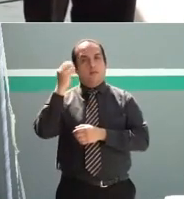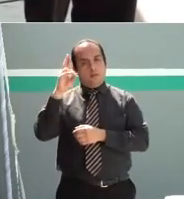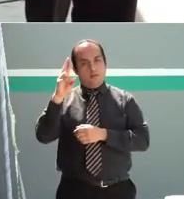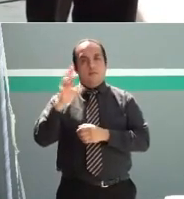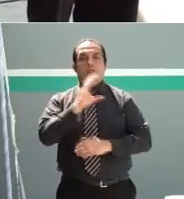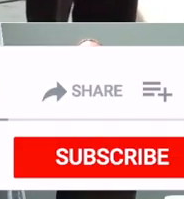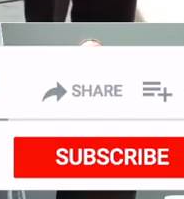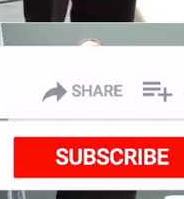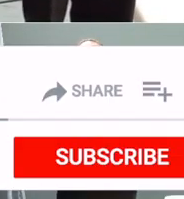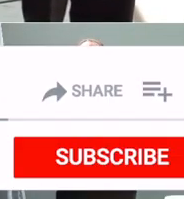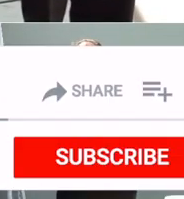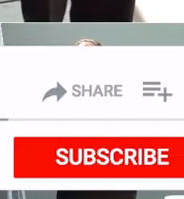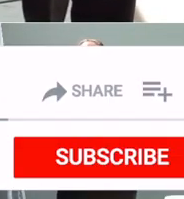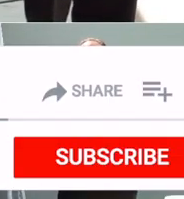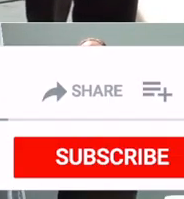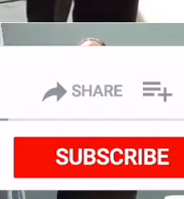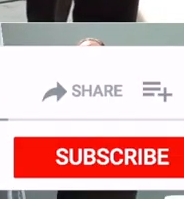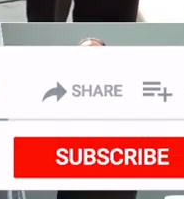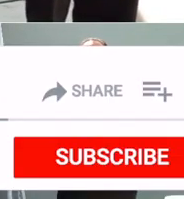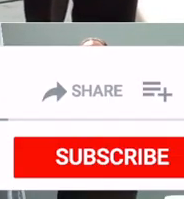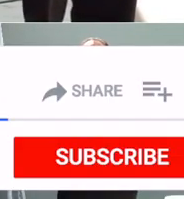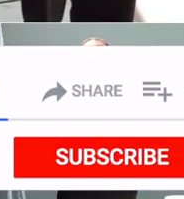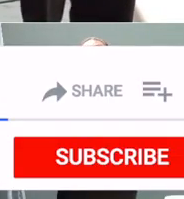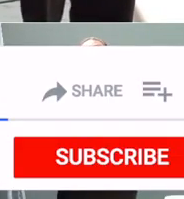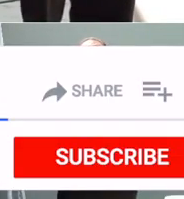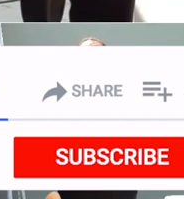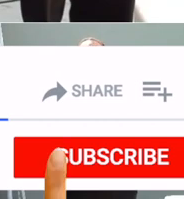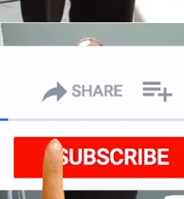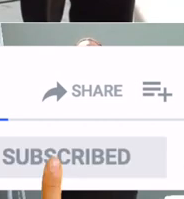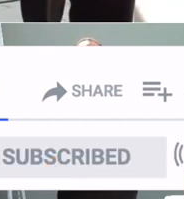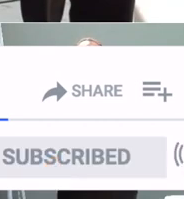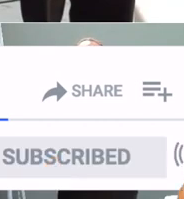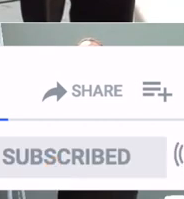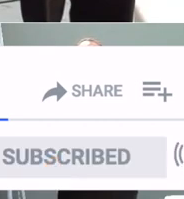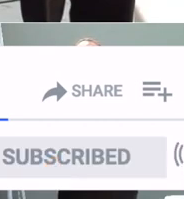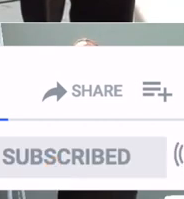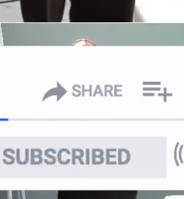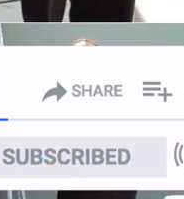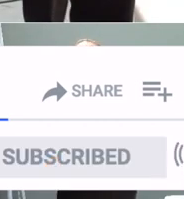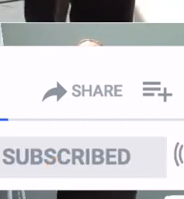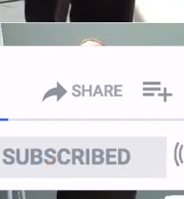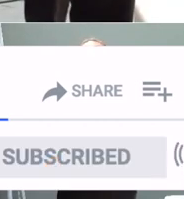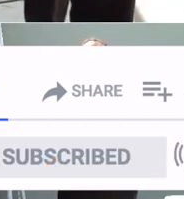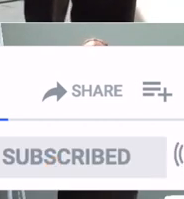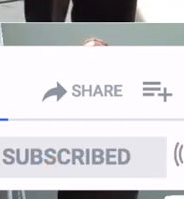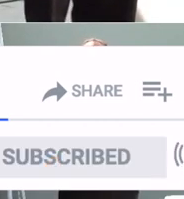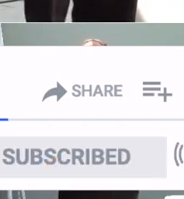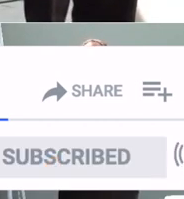jefa de Gobierno de la Ciudad de México. Iniciamos sesión de preguntas y respuestas con Eduardo Hernández del Universal.